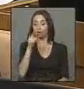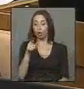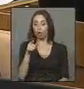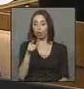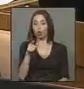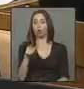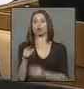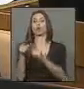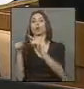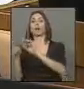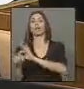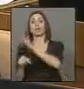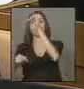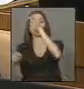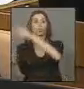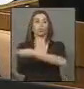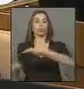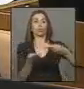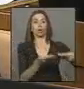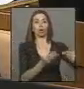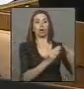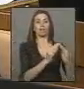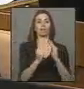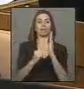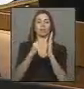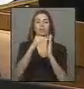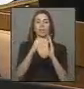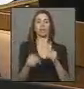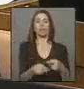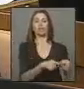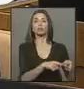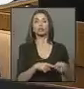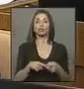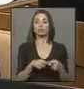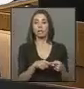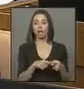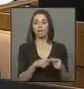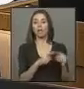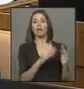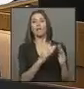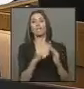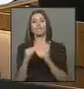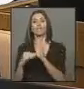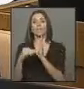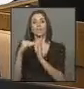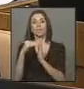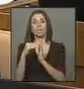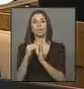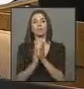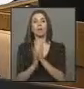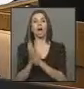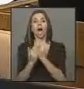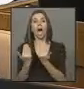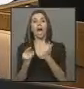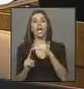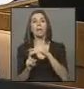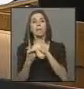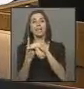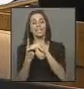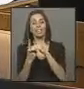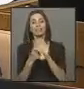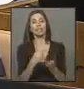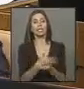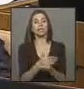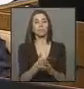para ser destinados en el futuro a viviendas de carácter social y viviendas de carácter emergente y todos aquellos planes